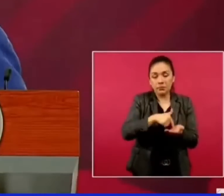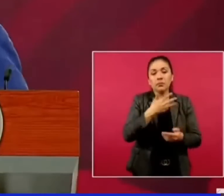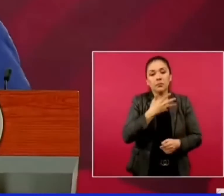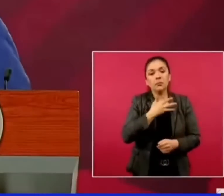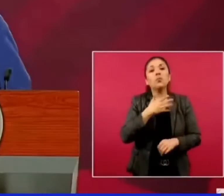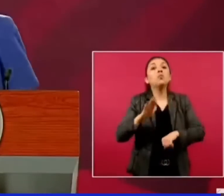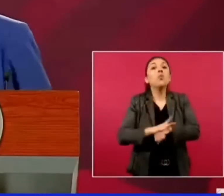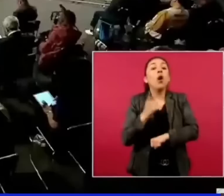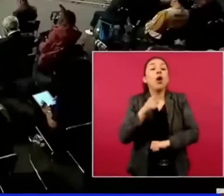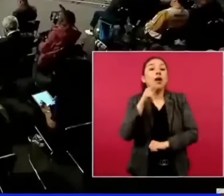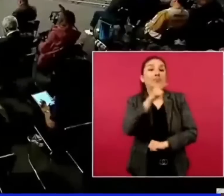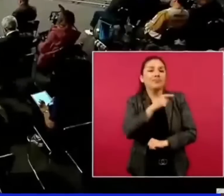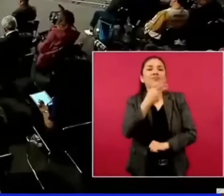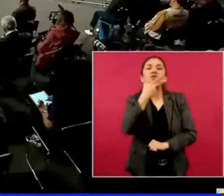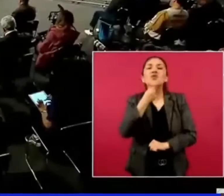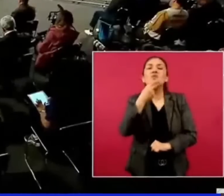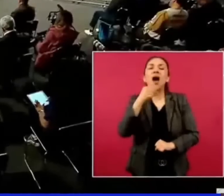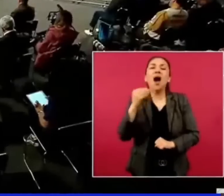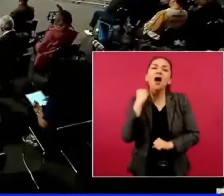porque el abogado